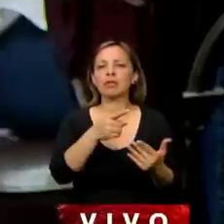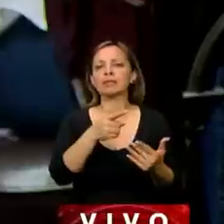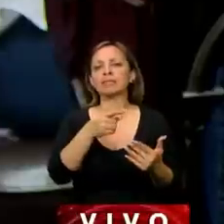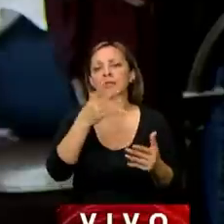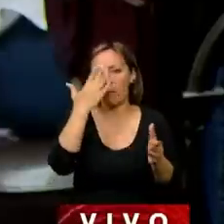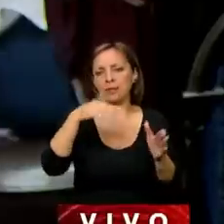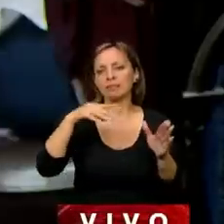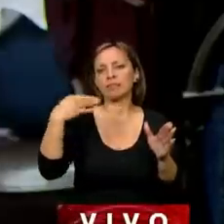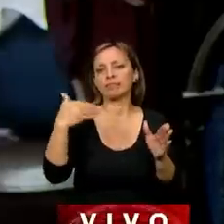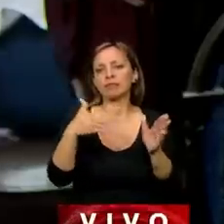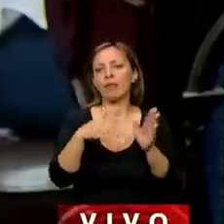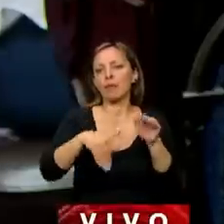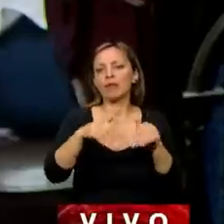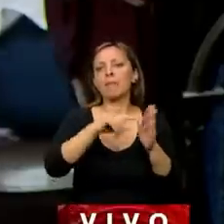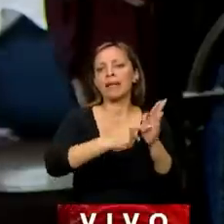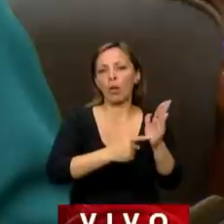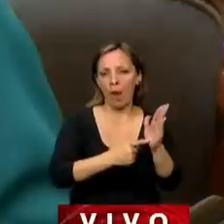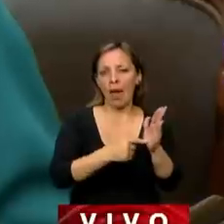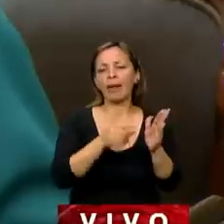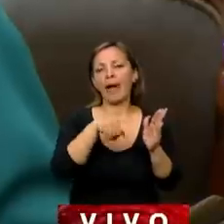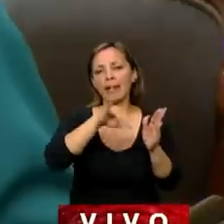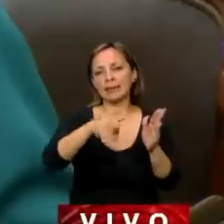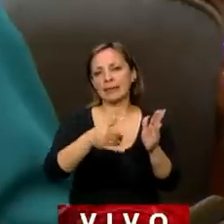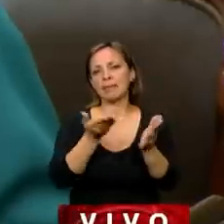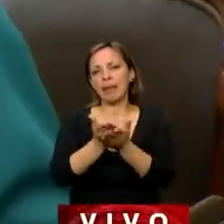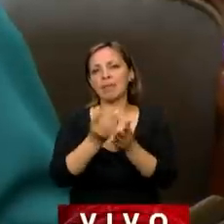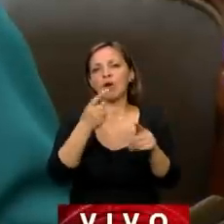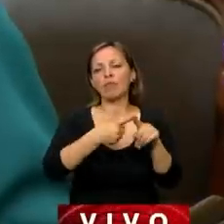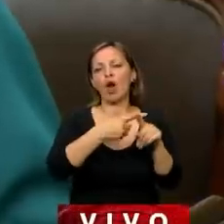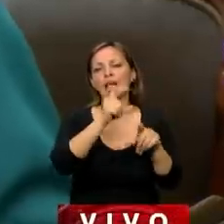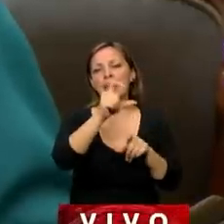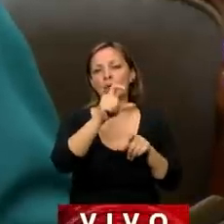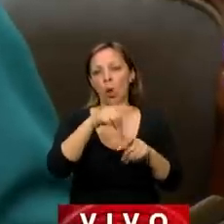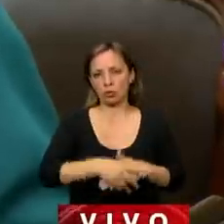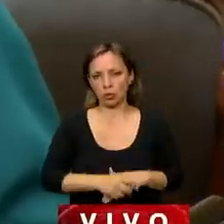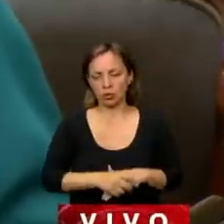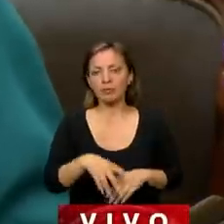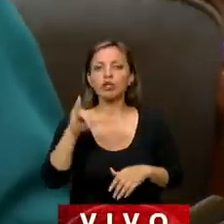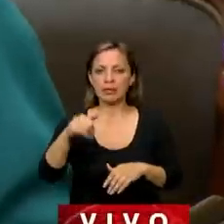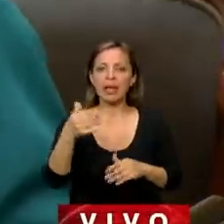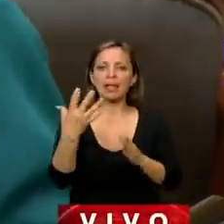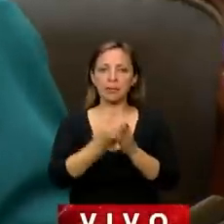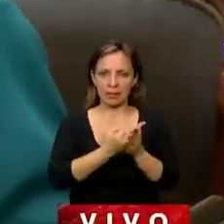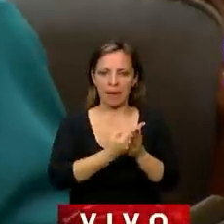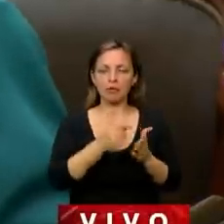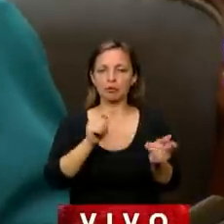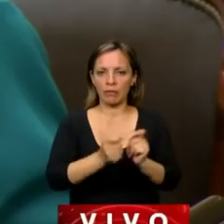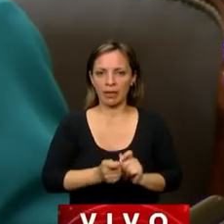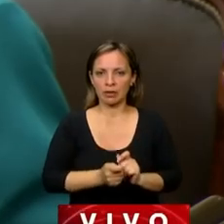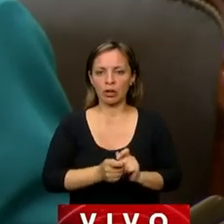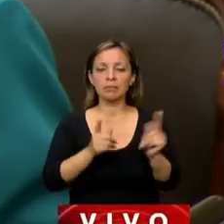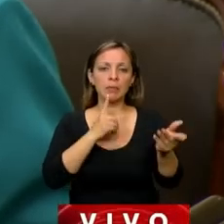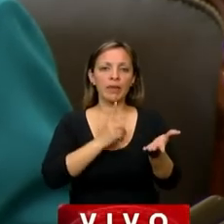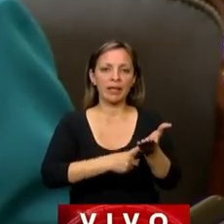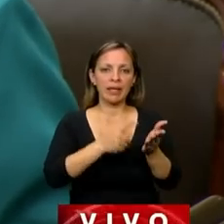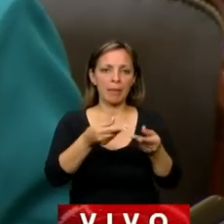en particular solicitamos la votación por capítulos. Pero aceptamos estas modificaciones y este es el dictamen que estamos proponiendo